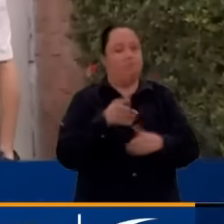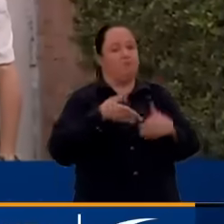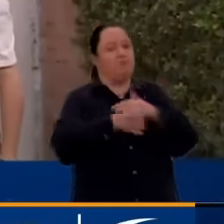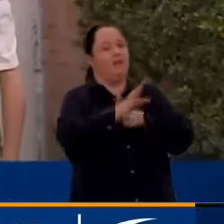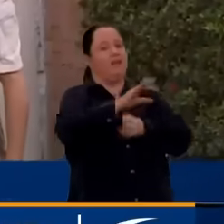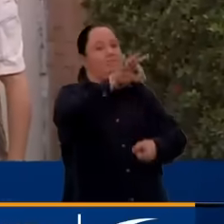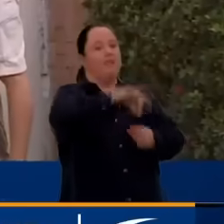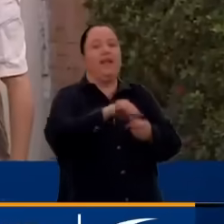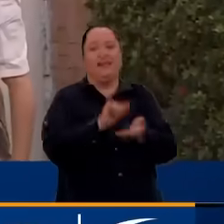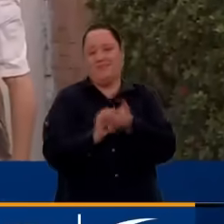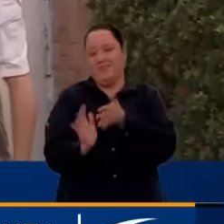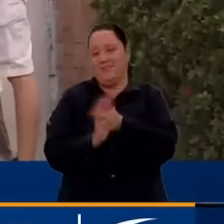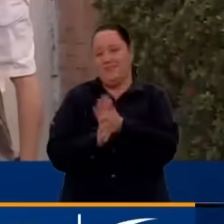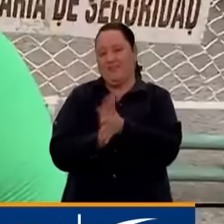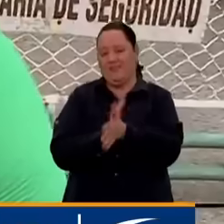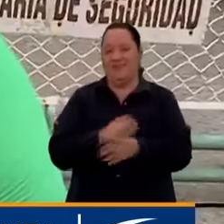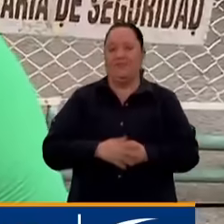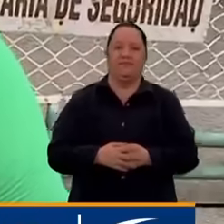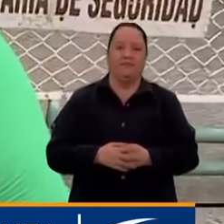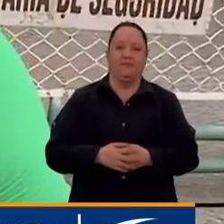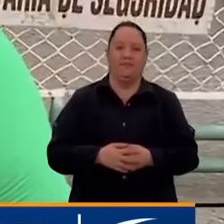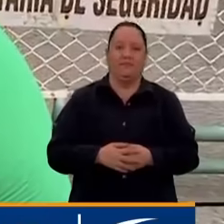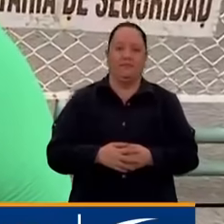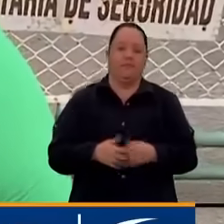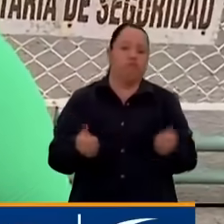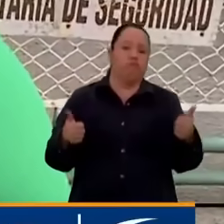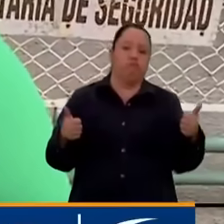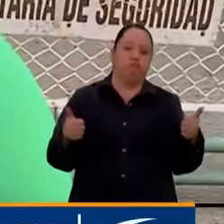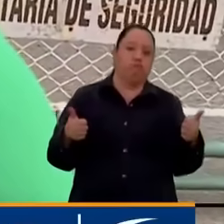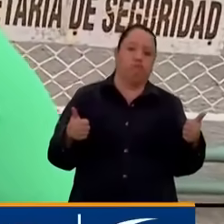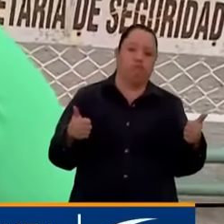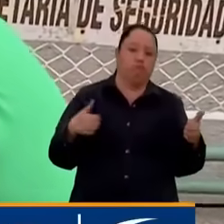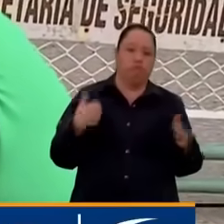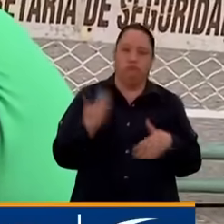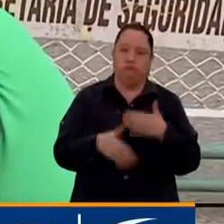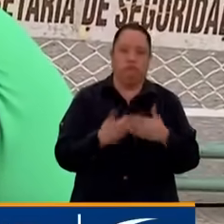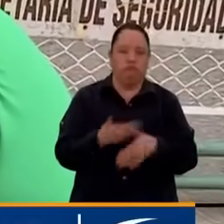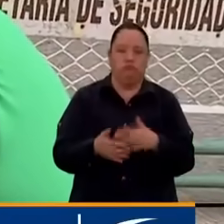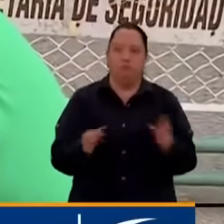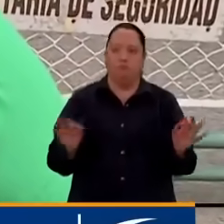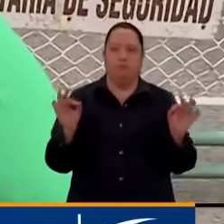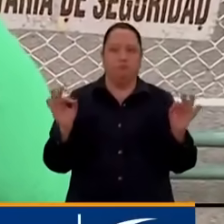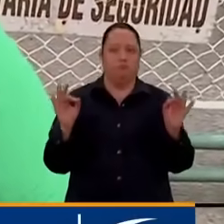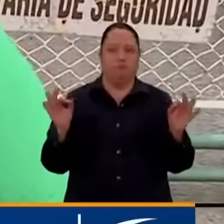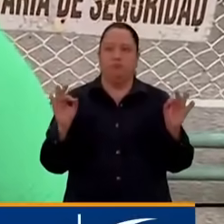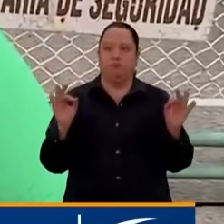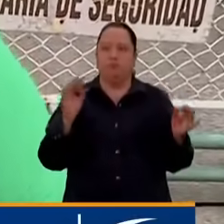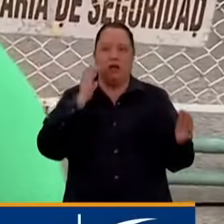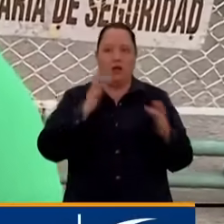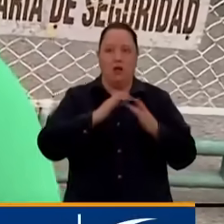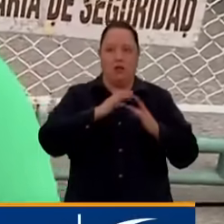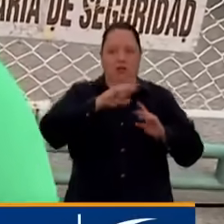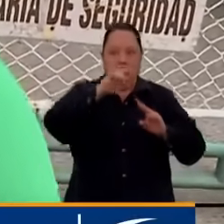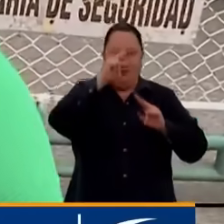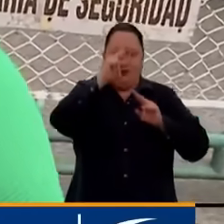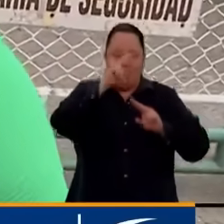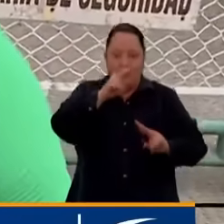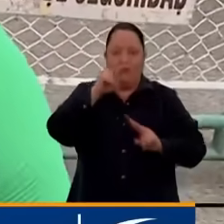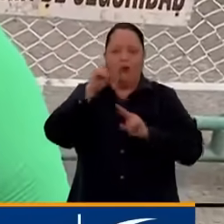votar. Me fue espectacular, pues muy respetuoso, todo en orden allá